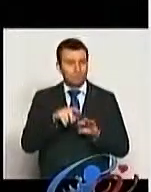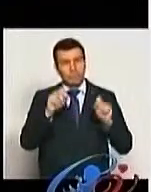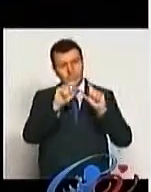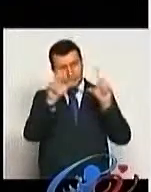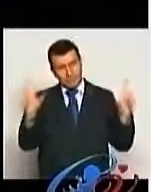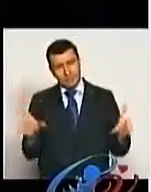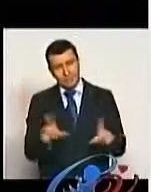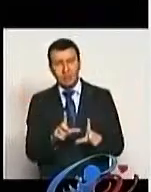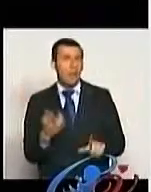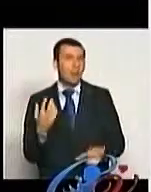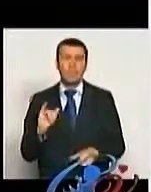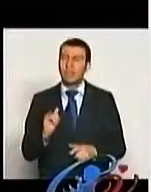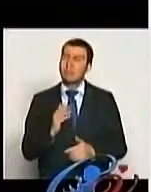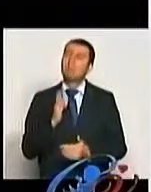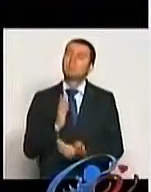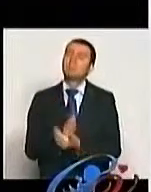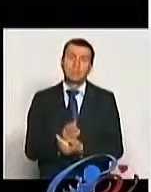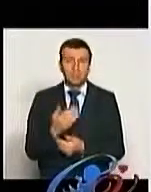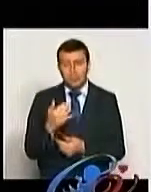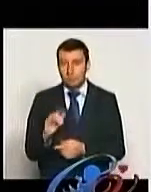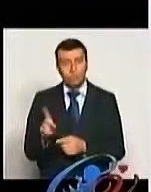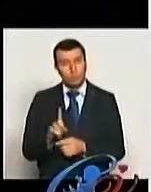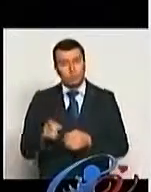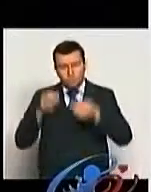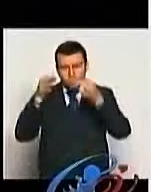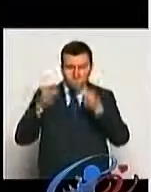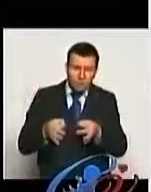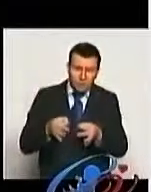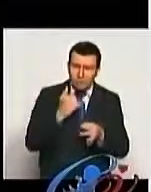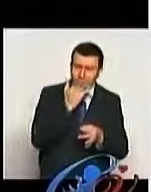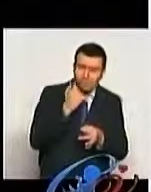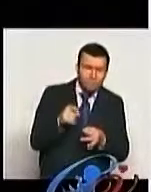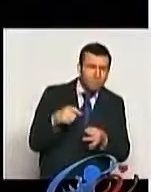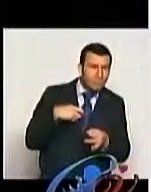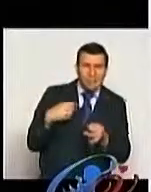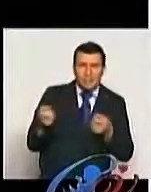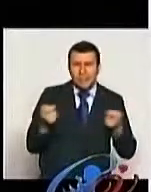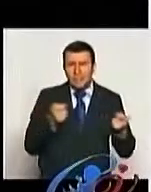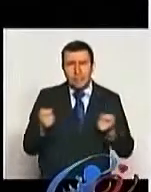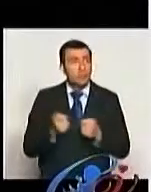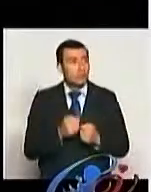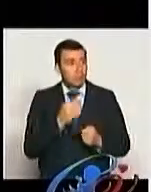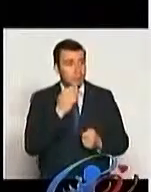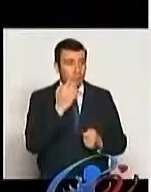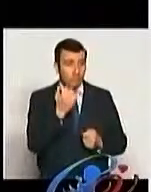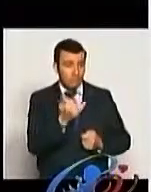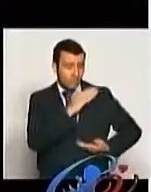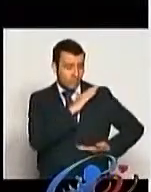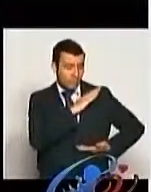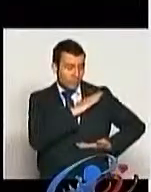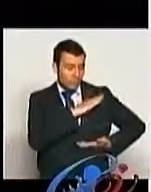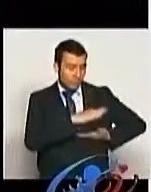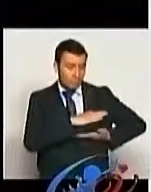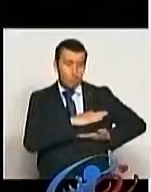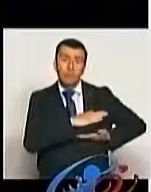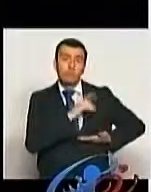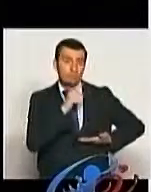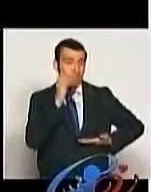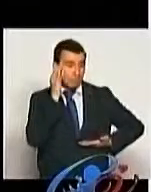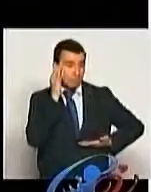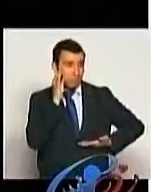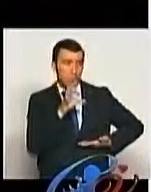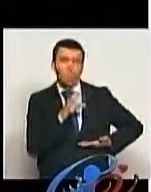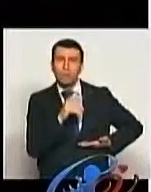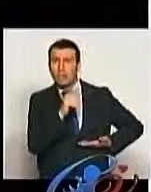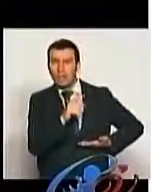es hacerlos, es que se logre la precisión con ellos. La mamografía es un examen que puede dejar halos